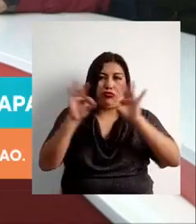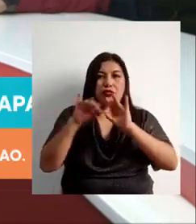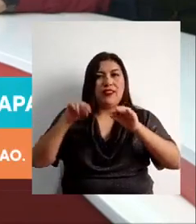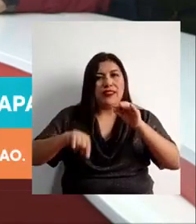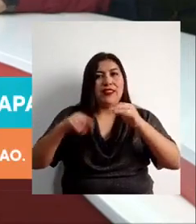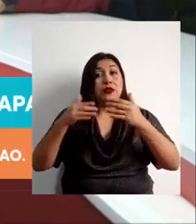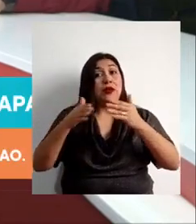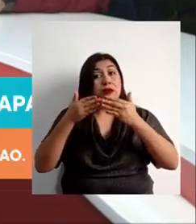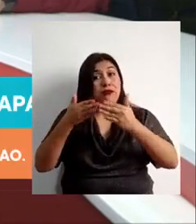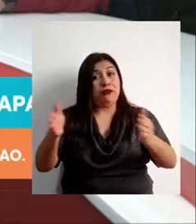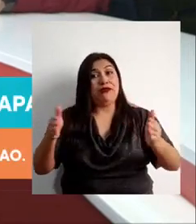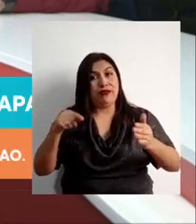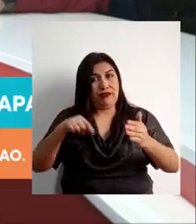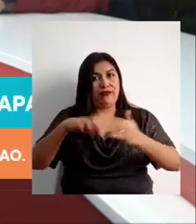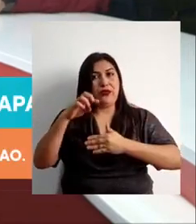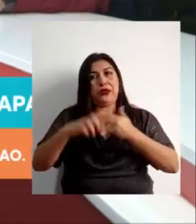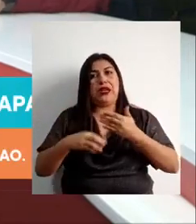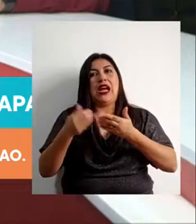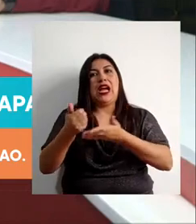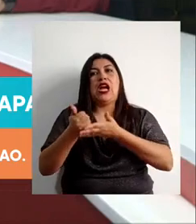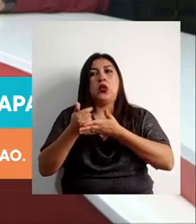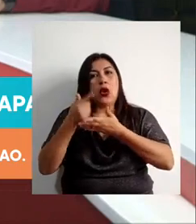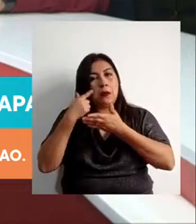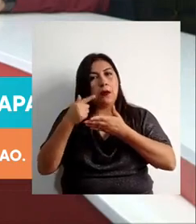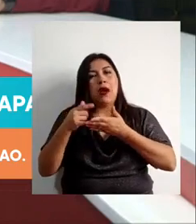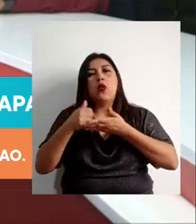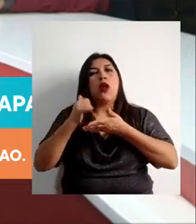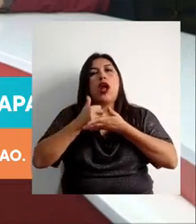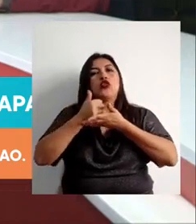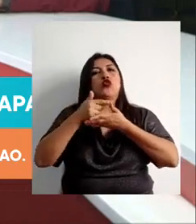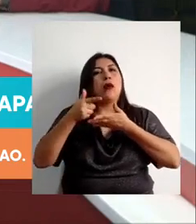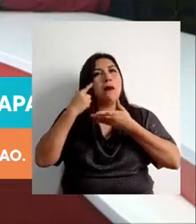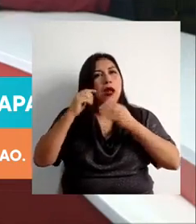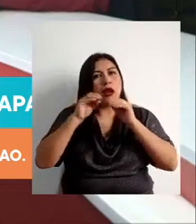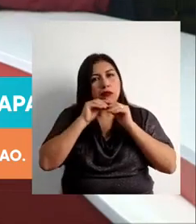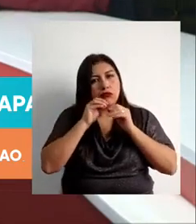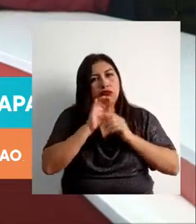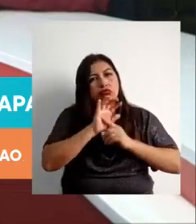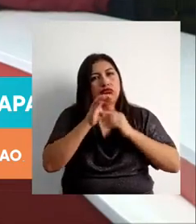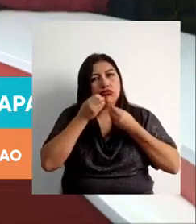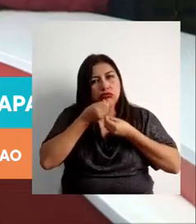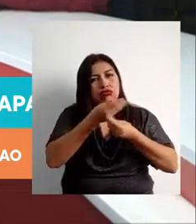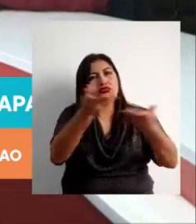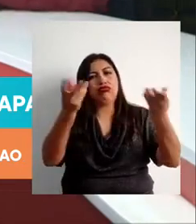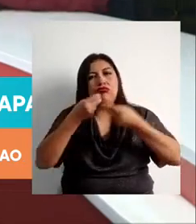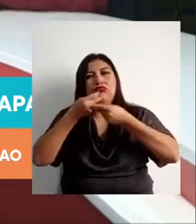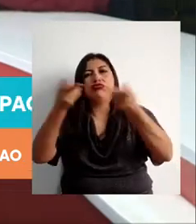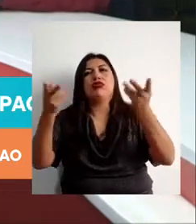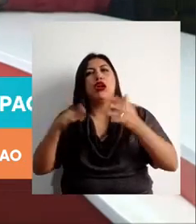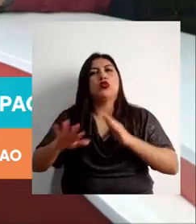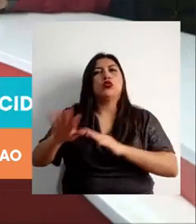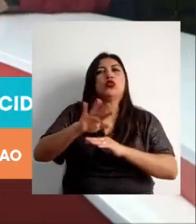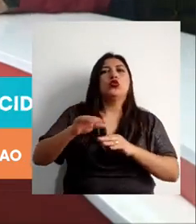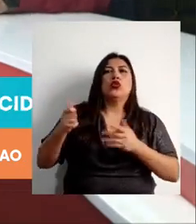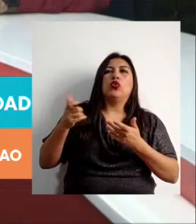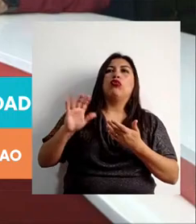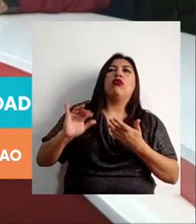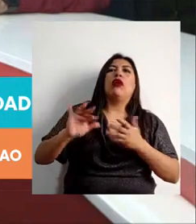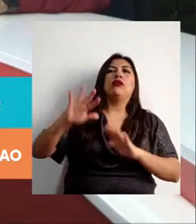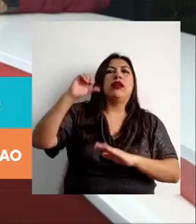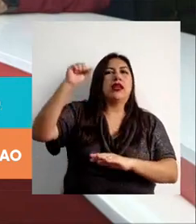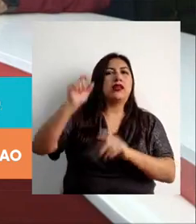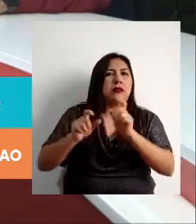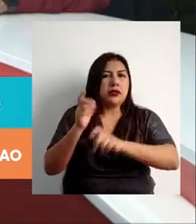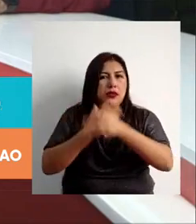que permite difundir todos los eventos y sobre todo promover la defensa de los derechos de las personas con discapacidad y acciones que